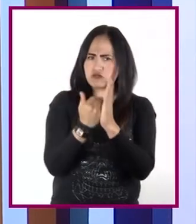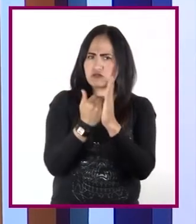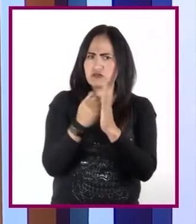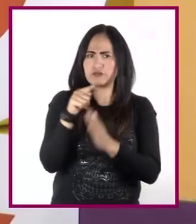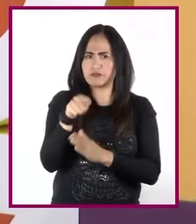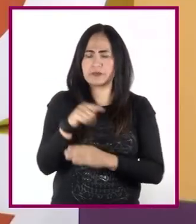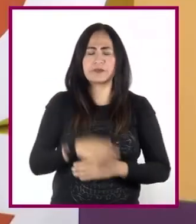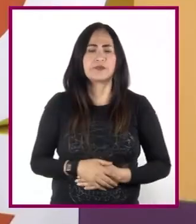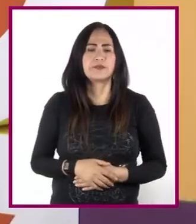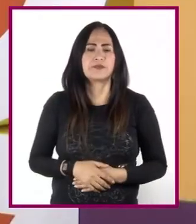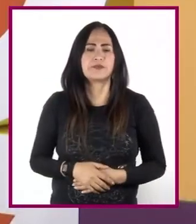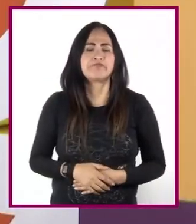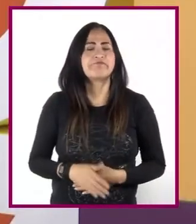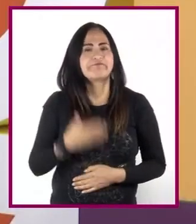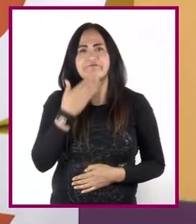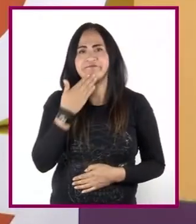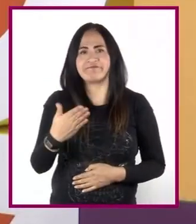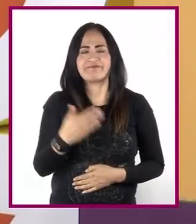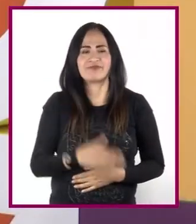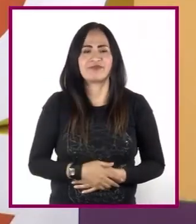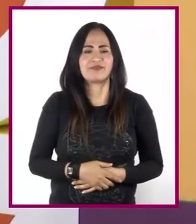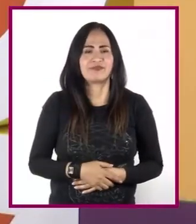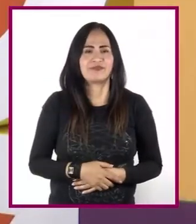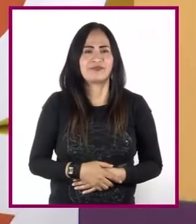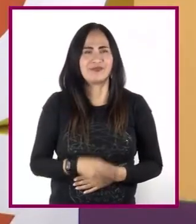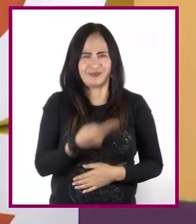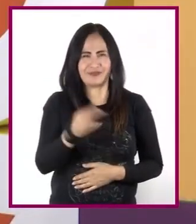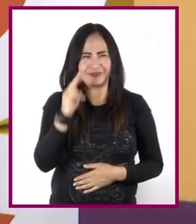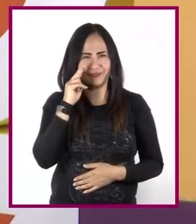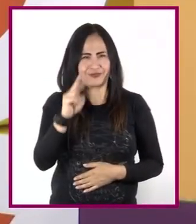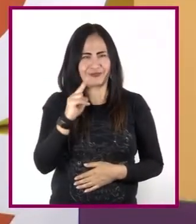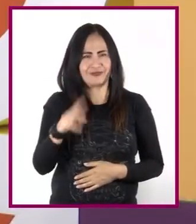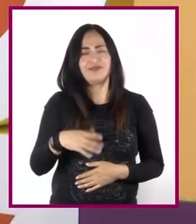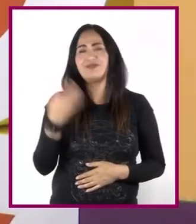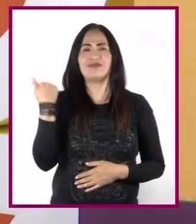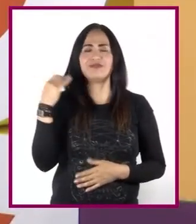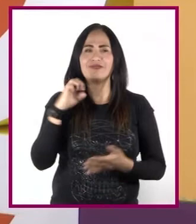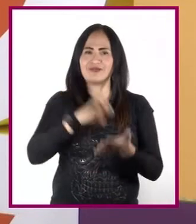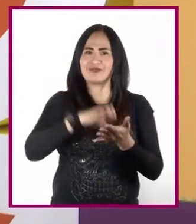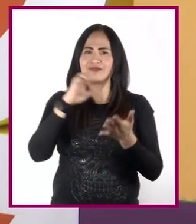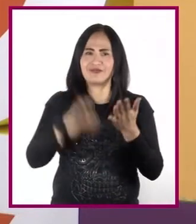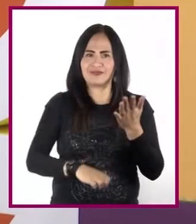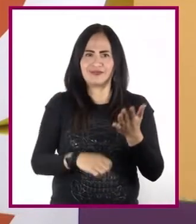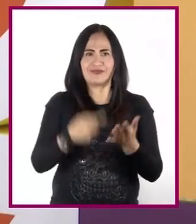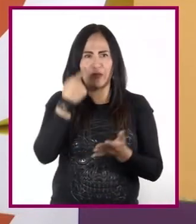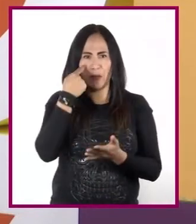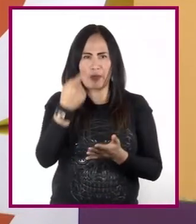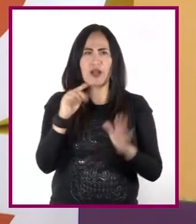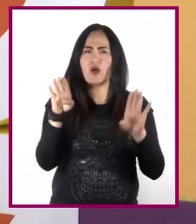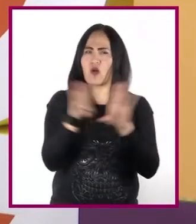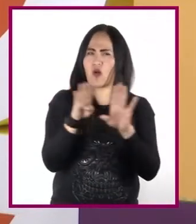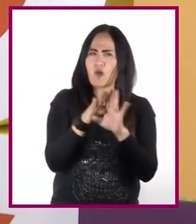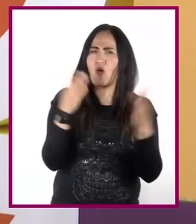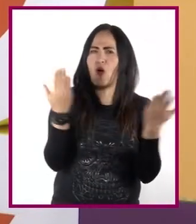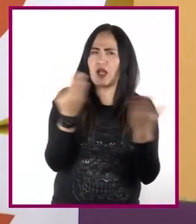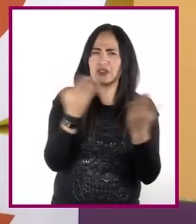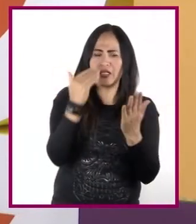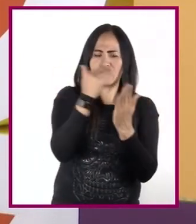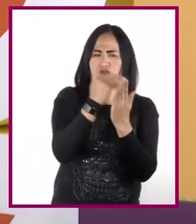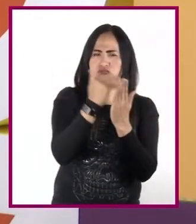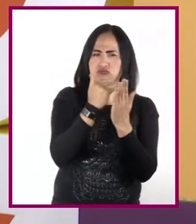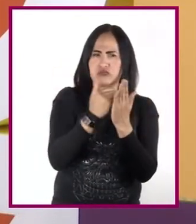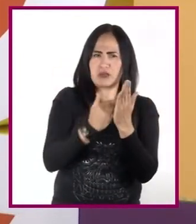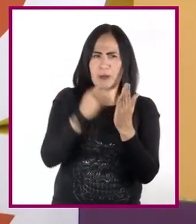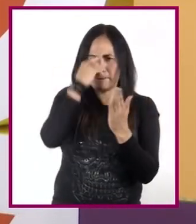navega en estas. Bien, como pudieron ver, en la situación anterior pudimos observar el procedimiento que se debe seguir